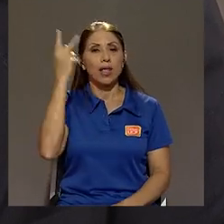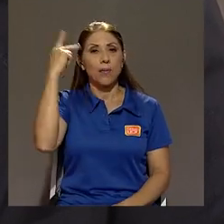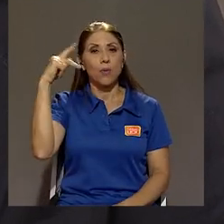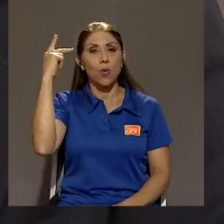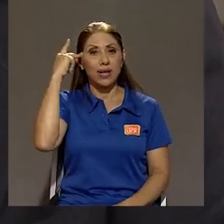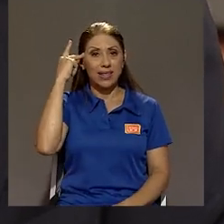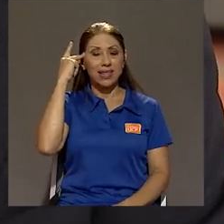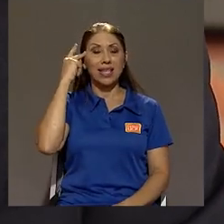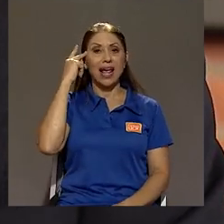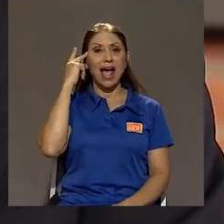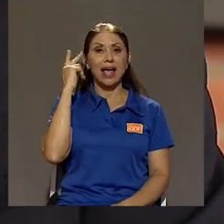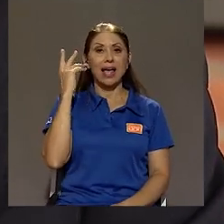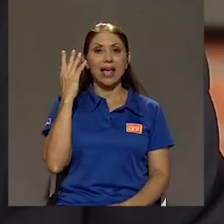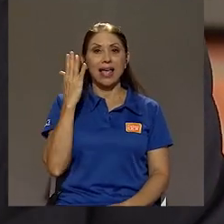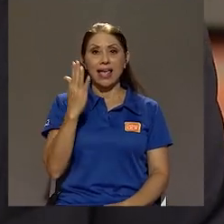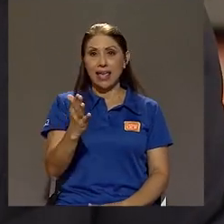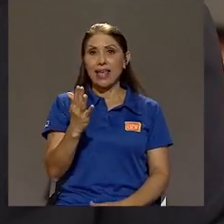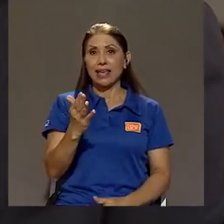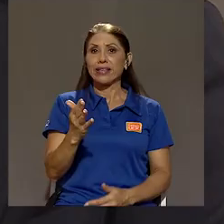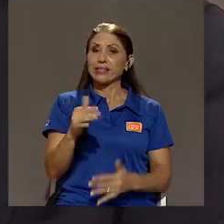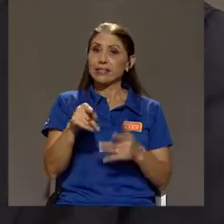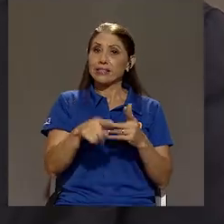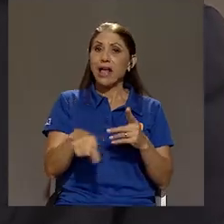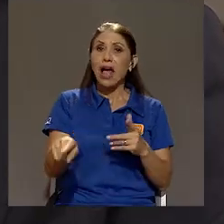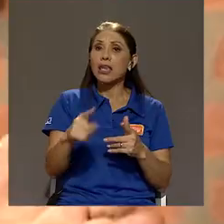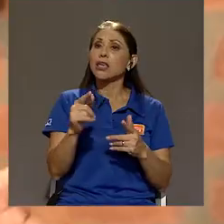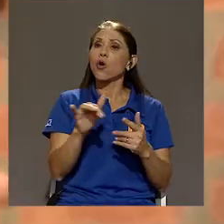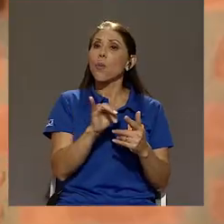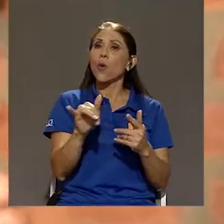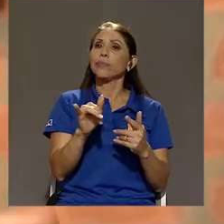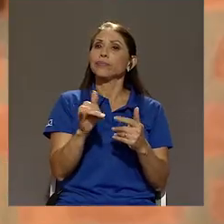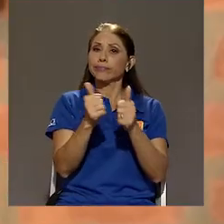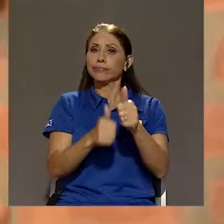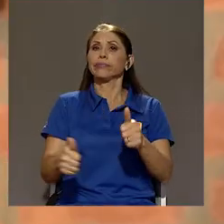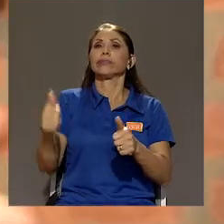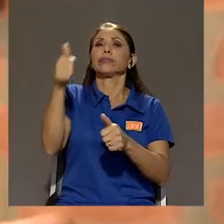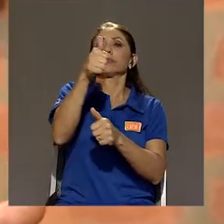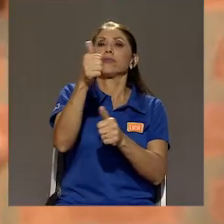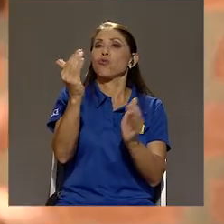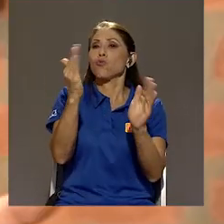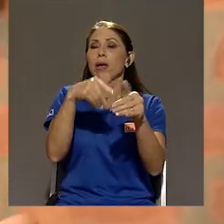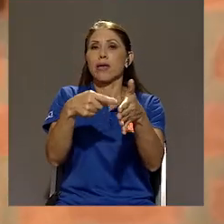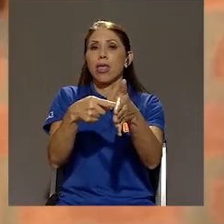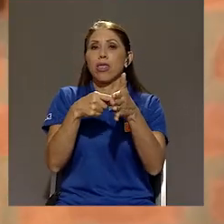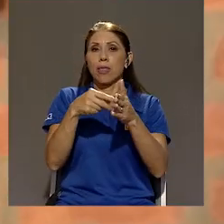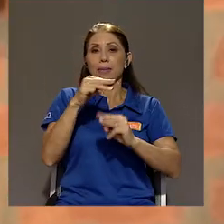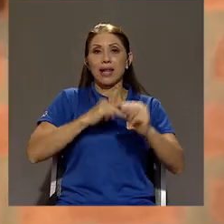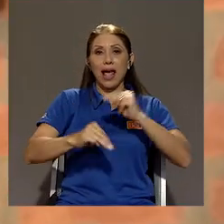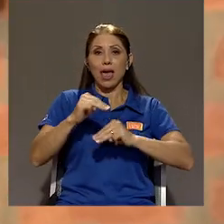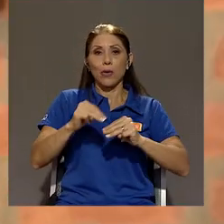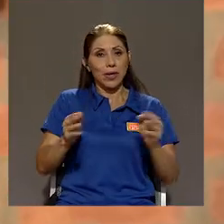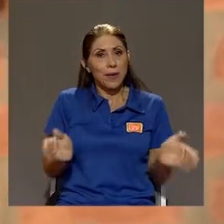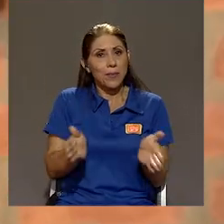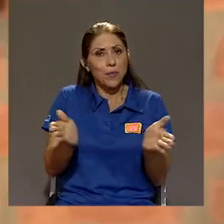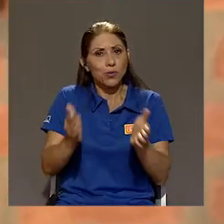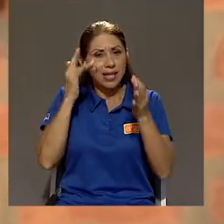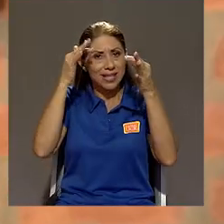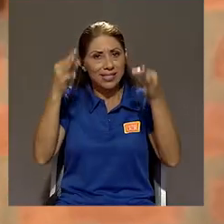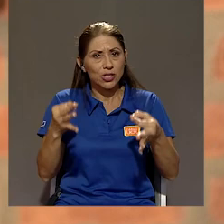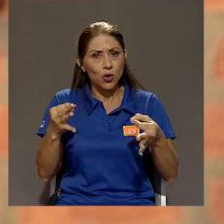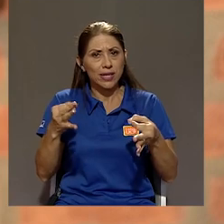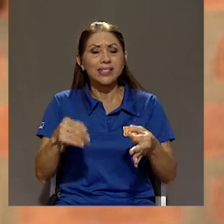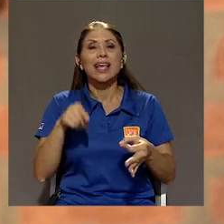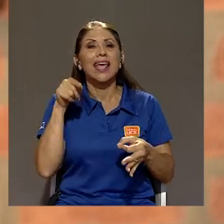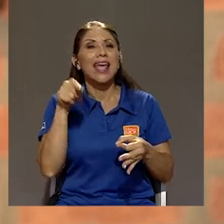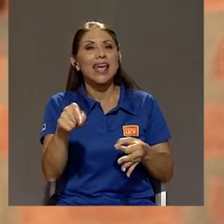política la que se sobrepone a las condicionantes del mercado e impulsa esas decisiones. Y bueno, y eso